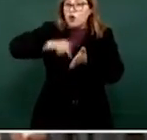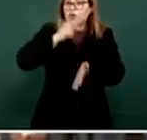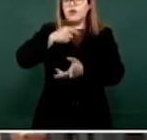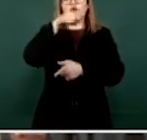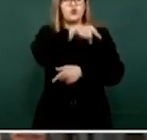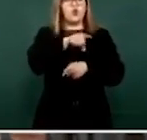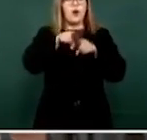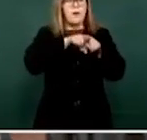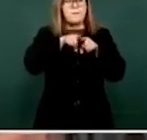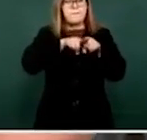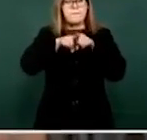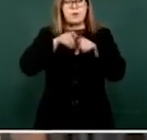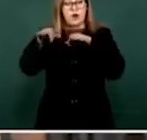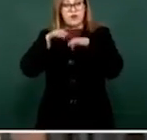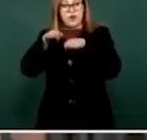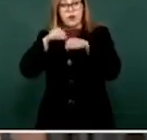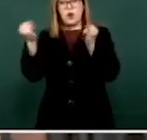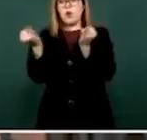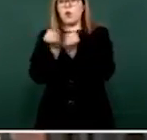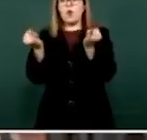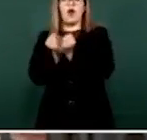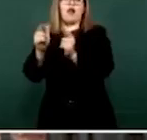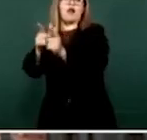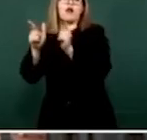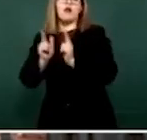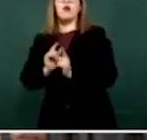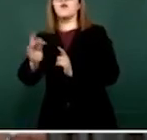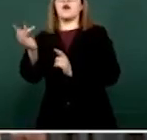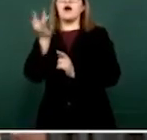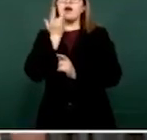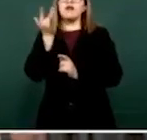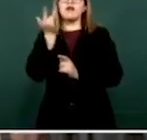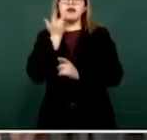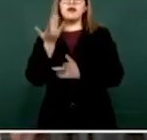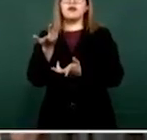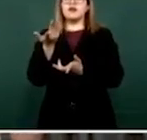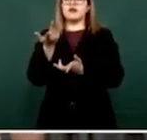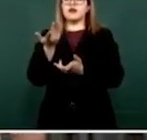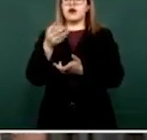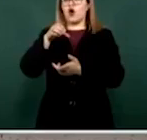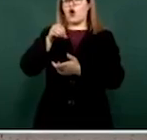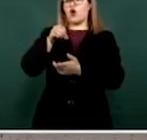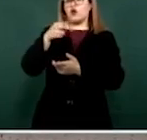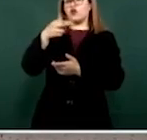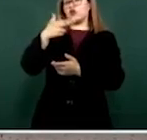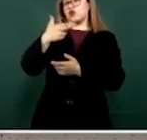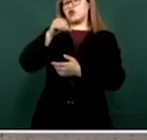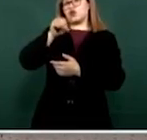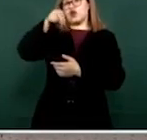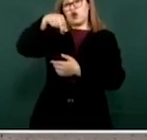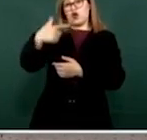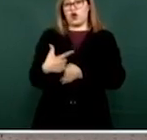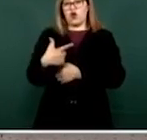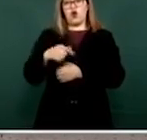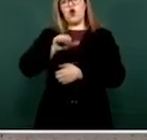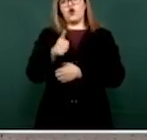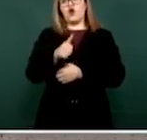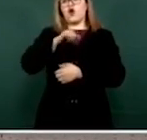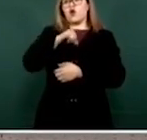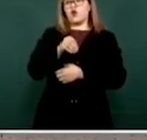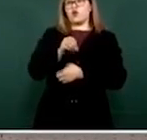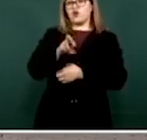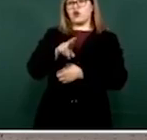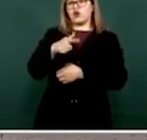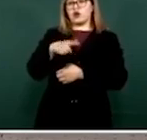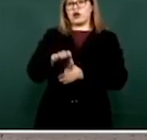funcionario y es parte de esa mafia que se incubó con Osorio Chong, Jorge Márquez, y hoy siguen manejando el